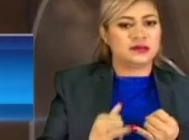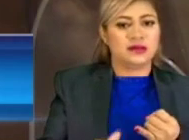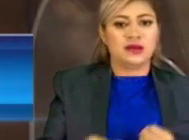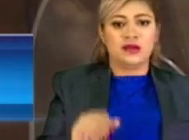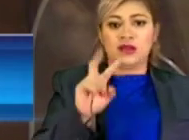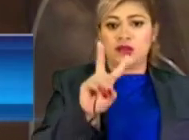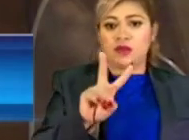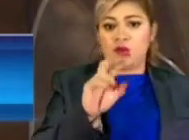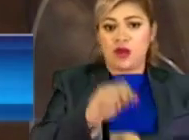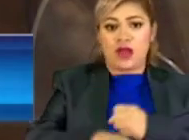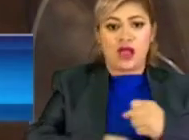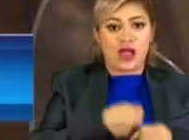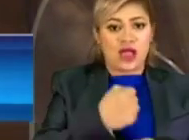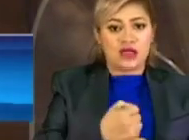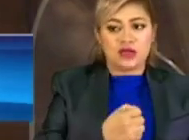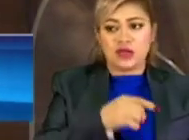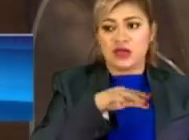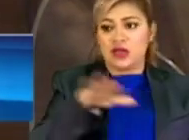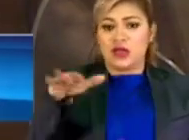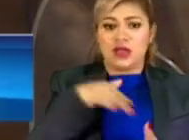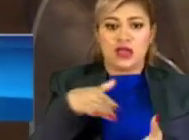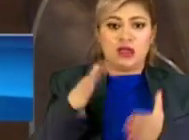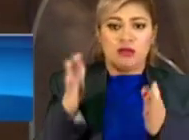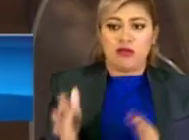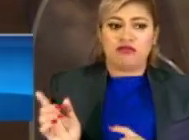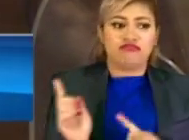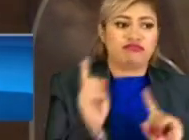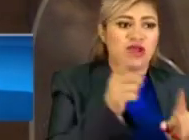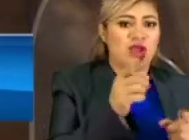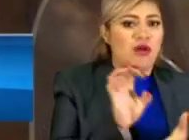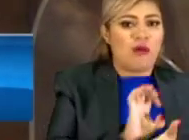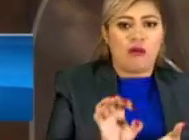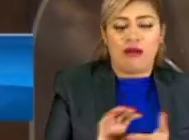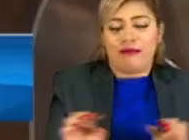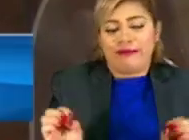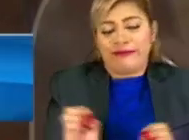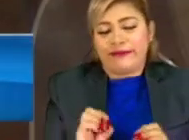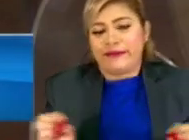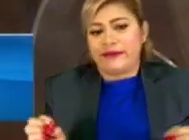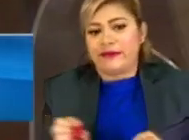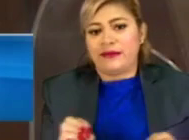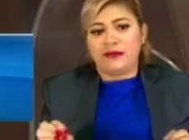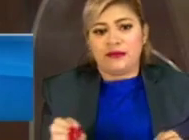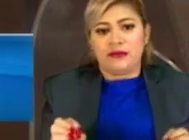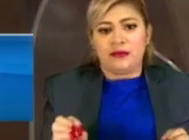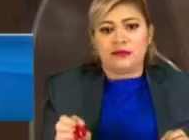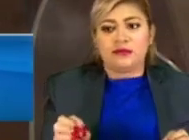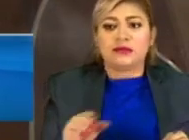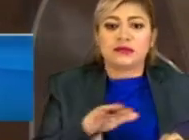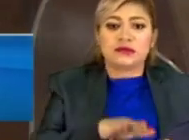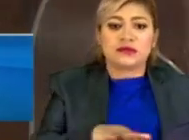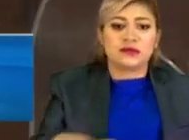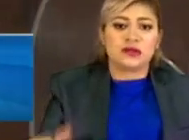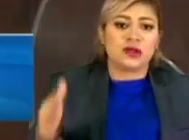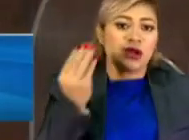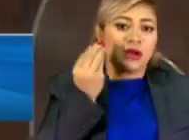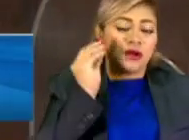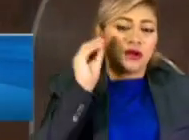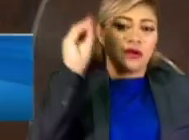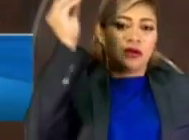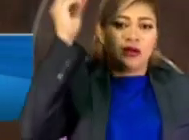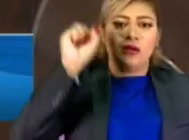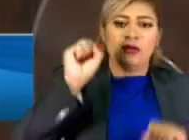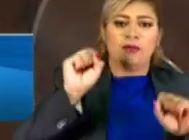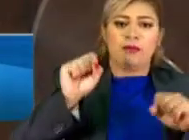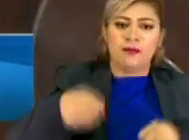asistir presencialmente a la escuela. Que después de 2 años nuestros niños y jóvenes puedan